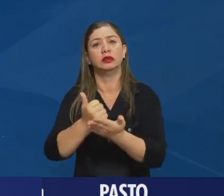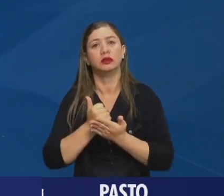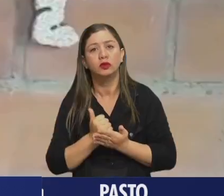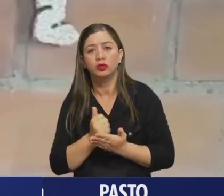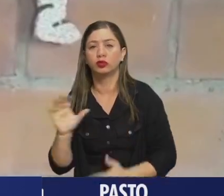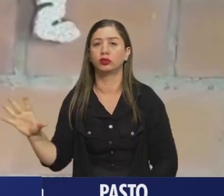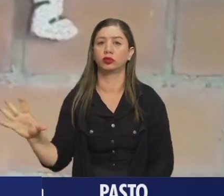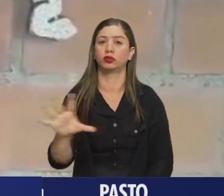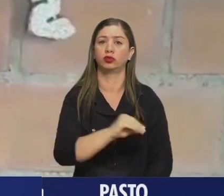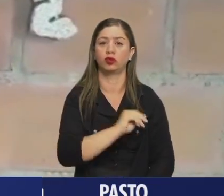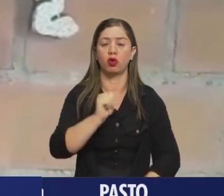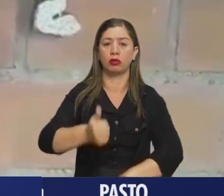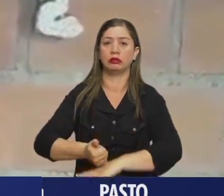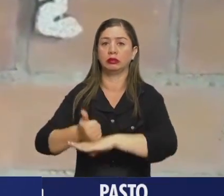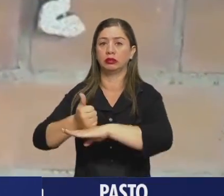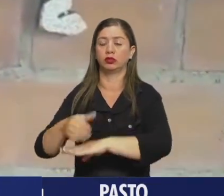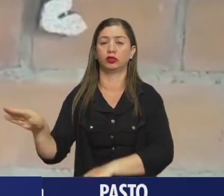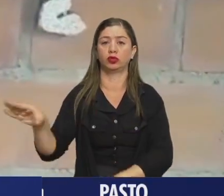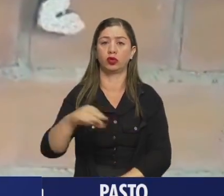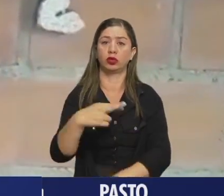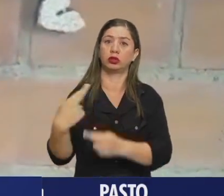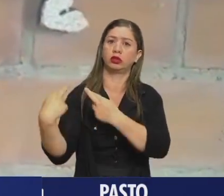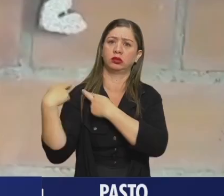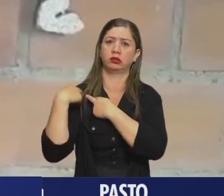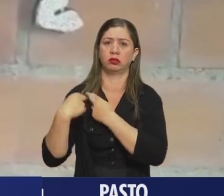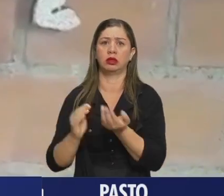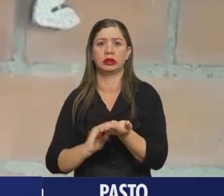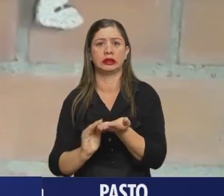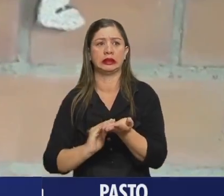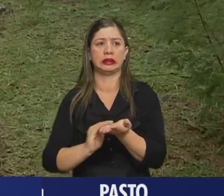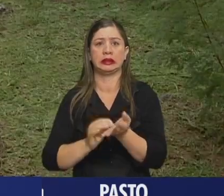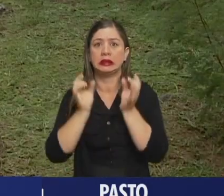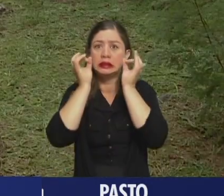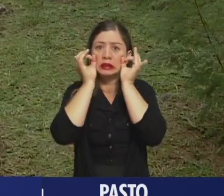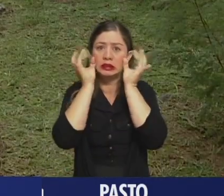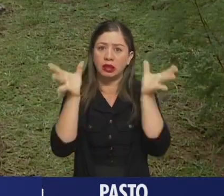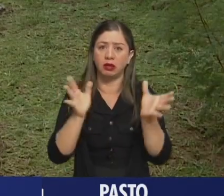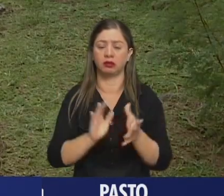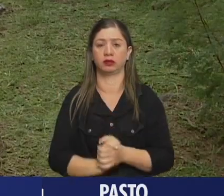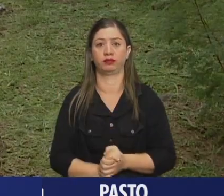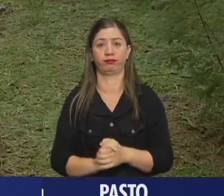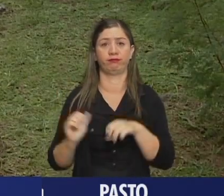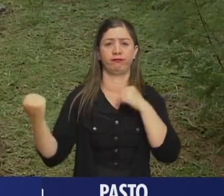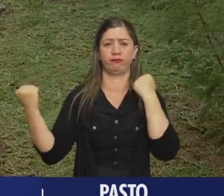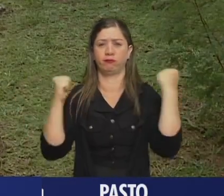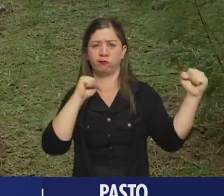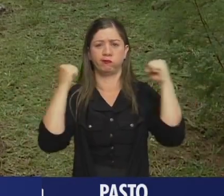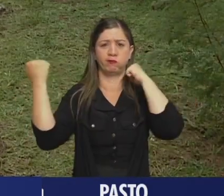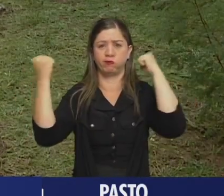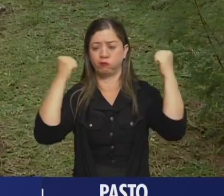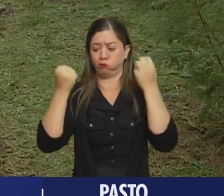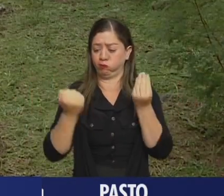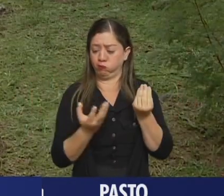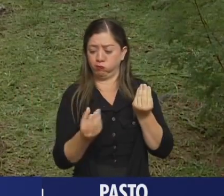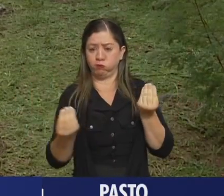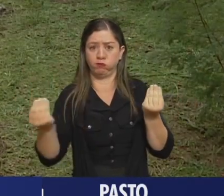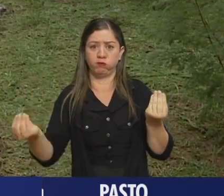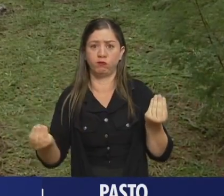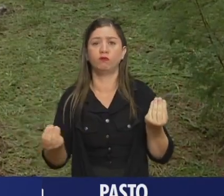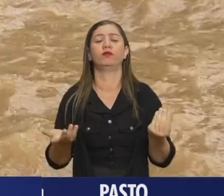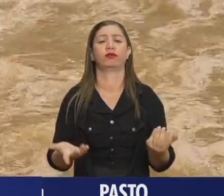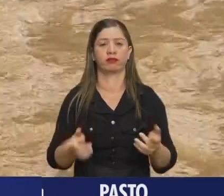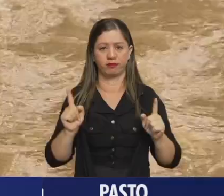de todas las autoridades competentes para suplir esta gran emergencia. La mayor preocupación de los organismos de socorro es que el fenómeno de